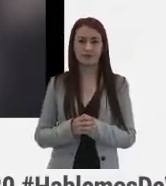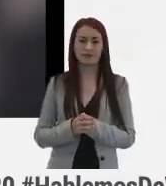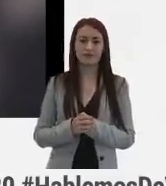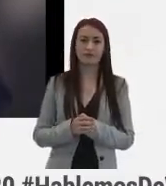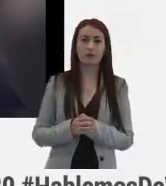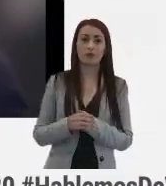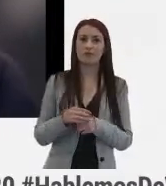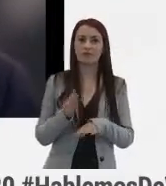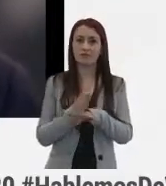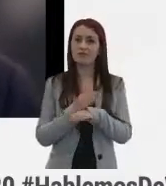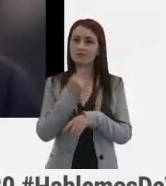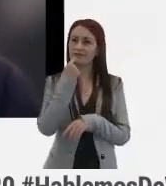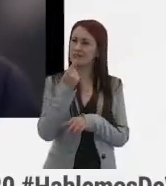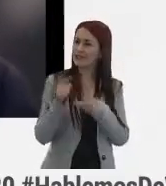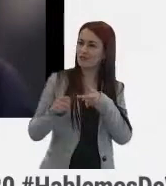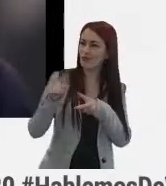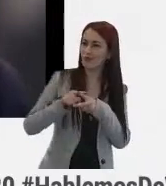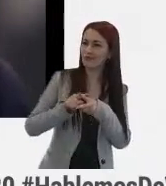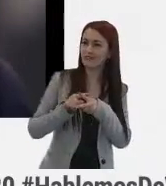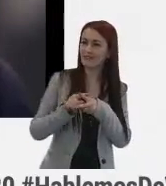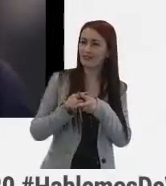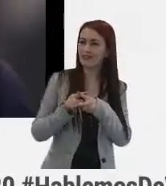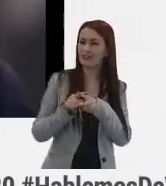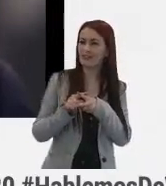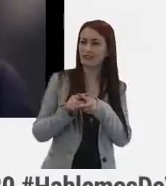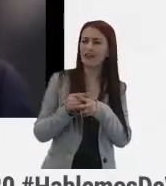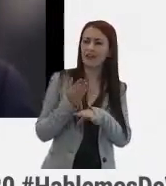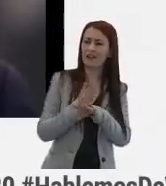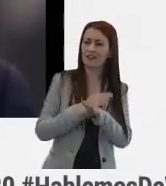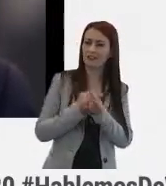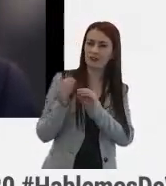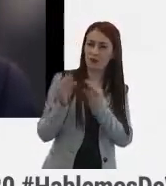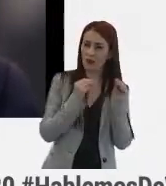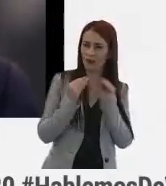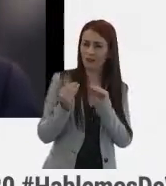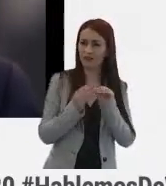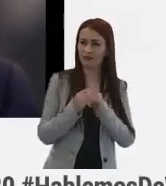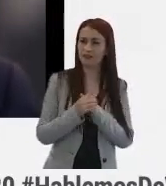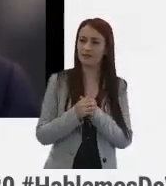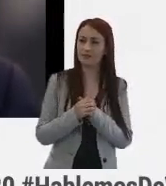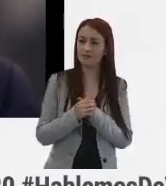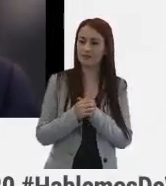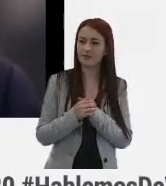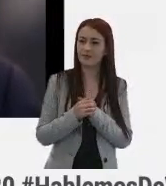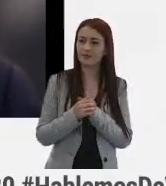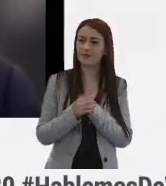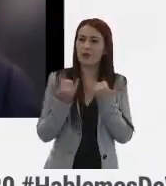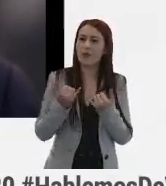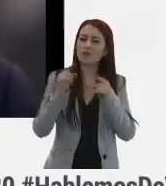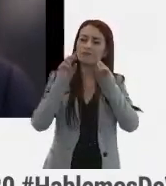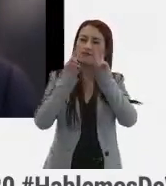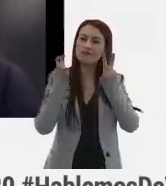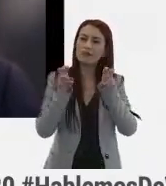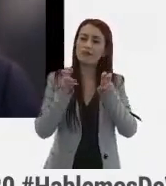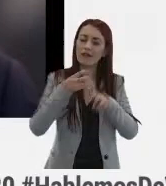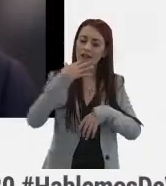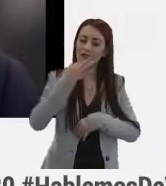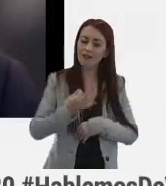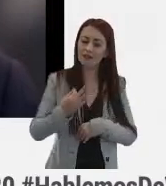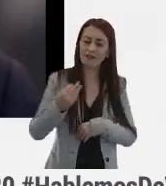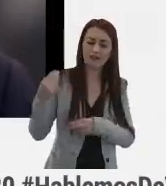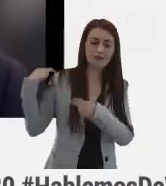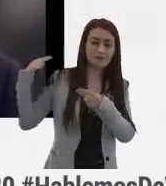como dijiste la semana pasada, ante el Parlamento Europeo, se trata de la verdad